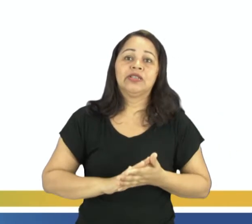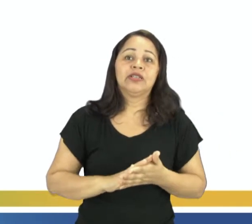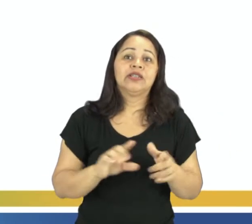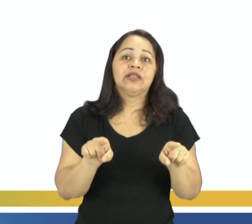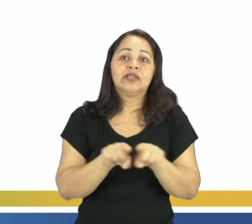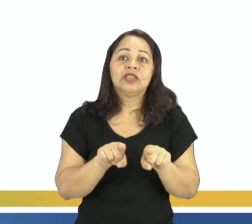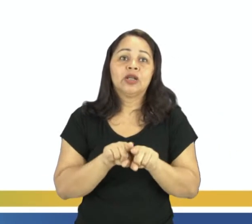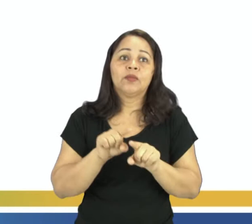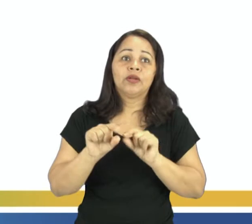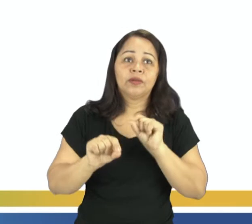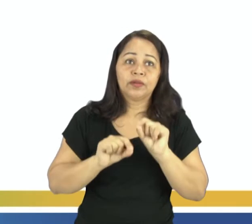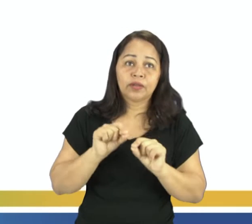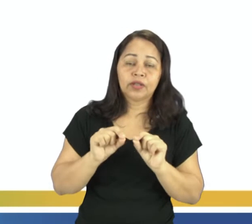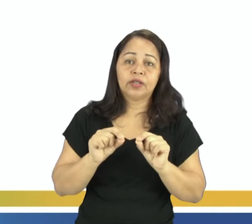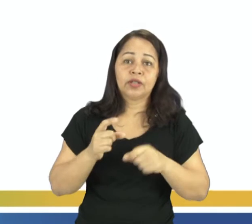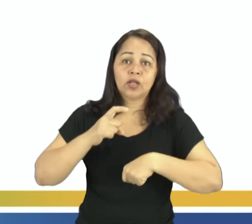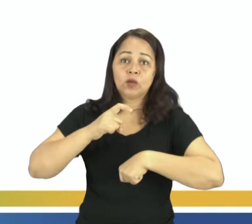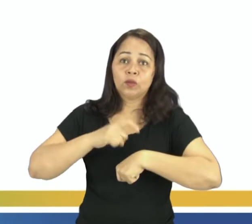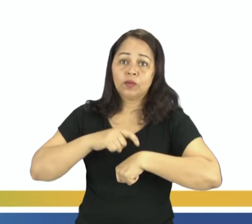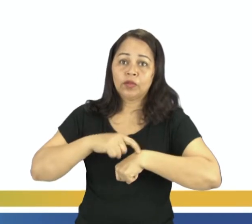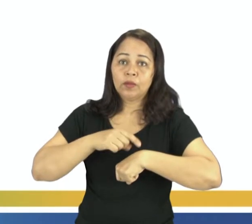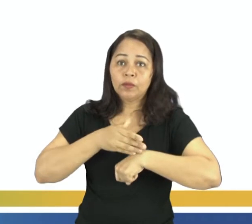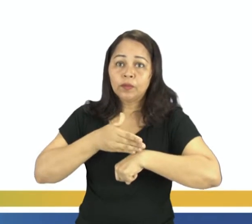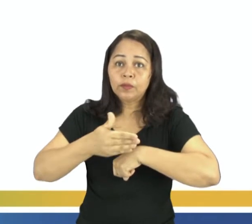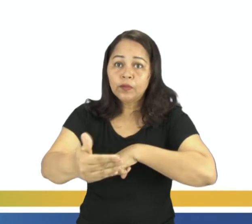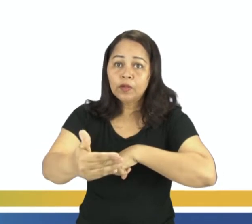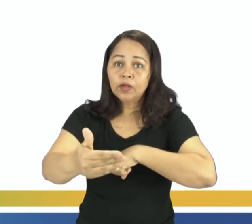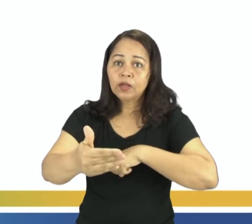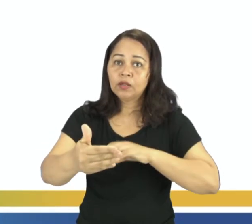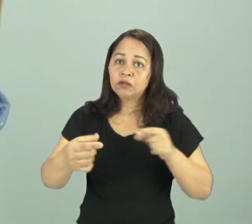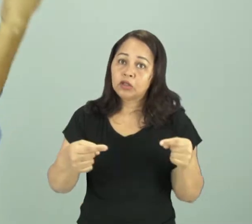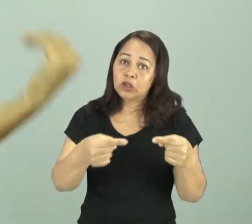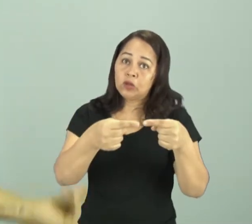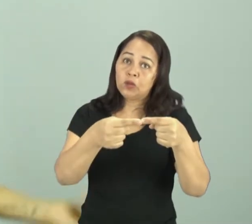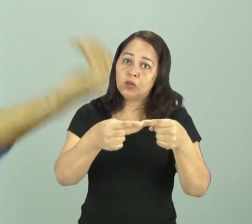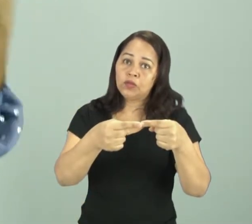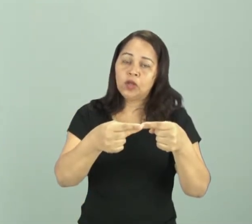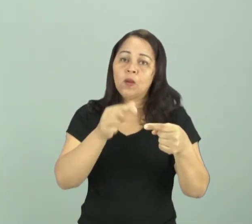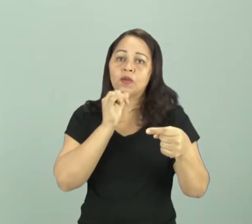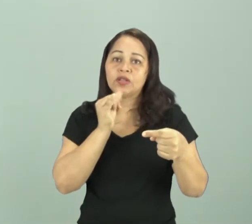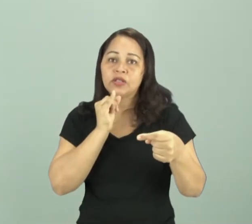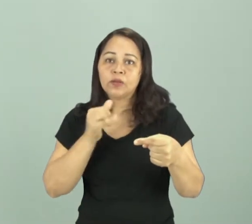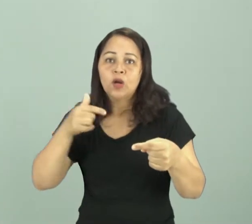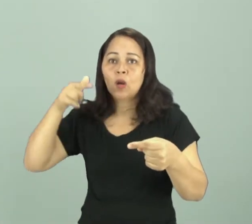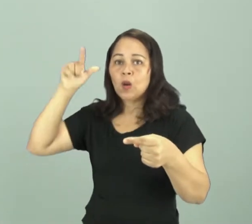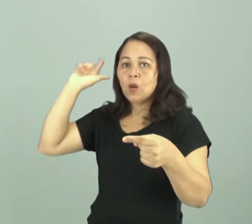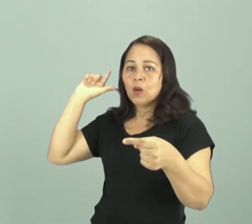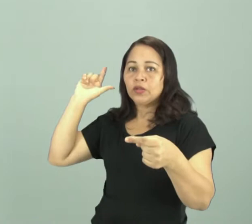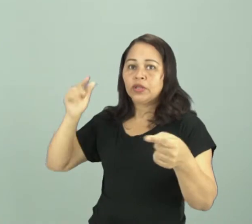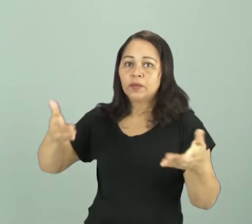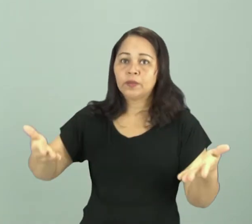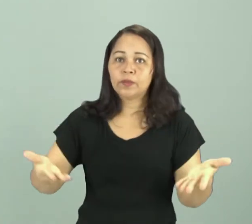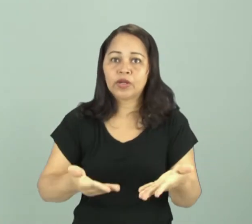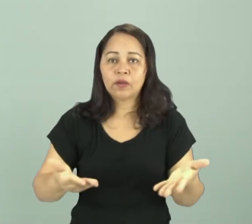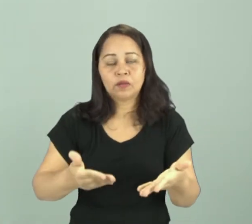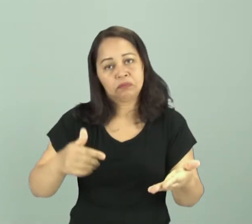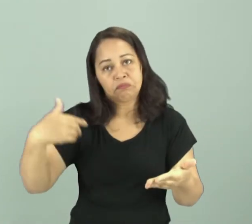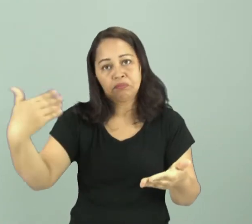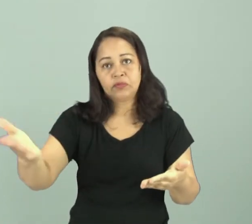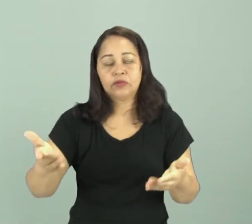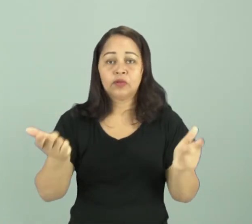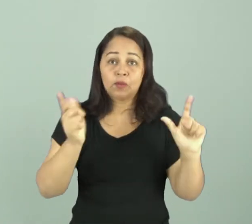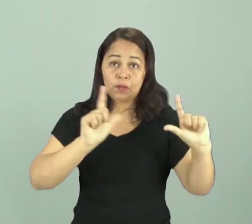última característica, segue um tempo cronológico específico, lembrando que não traz de ontem para hoje, ok? Vamos para o próximo